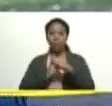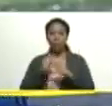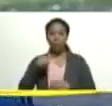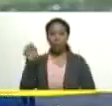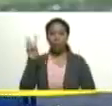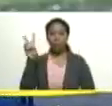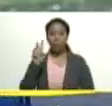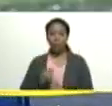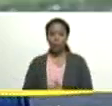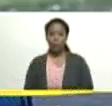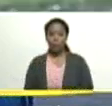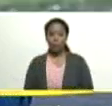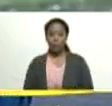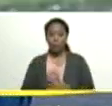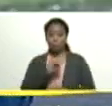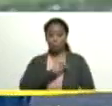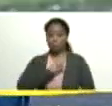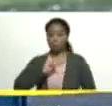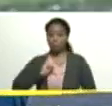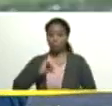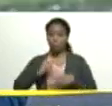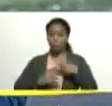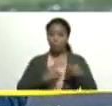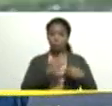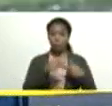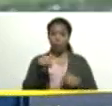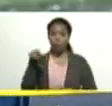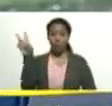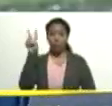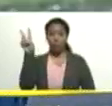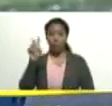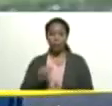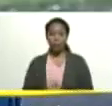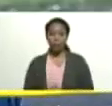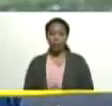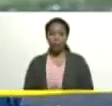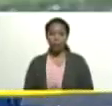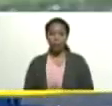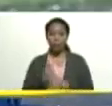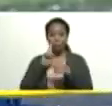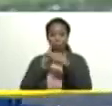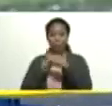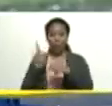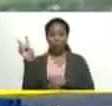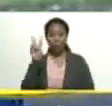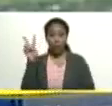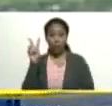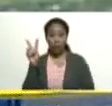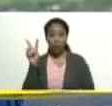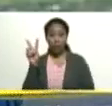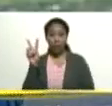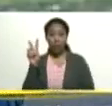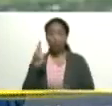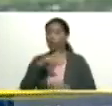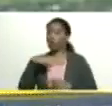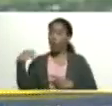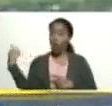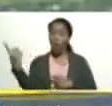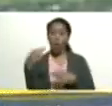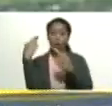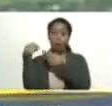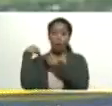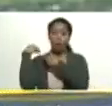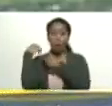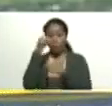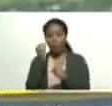venezolano, la identidad de lo productivo venezolano, la identidad de que Venezuela depende de todos y de todas, y el